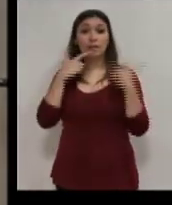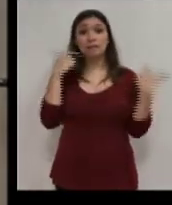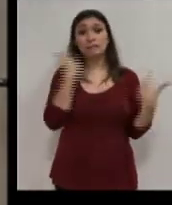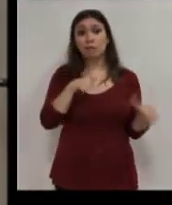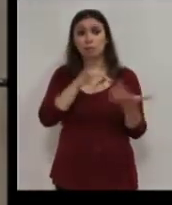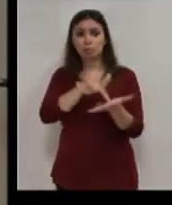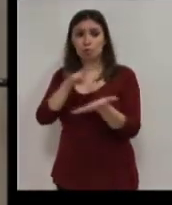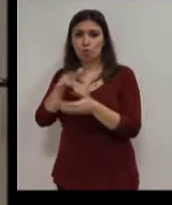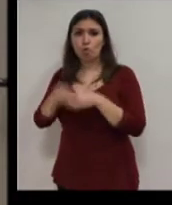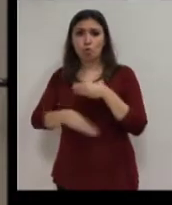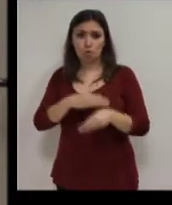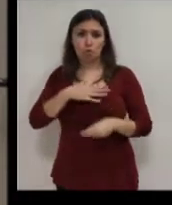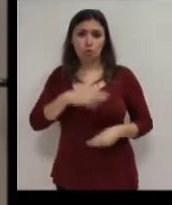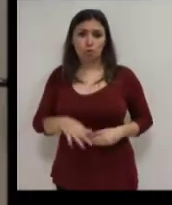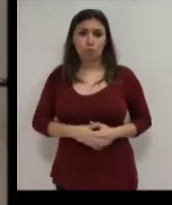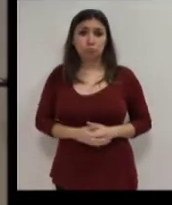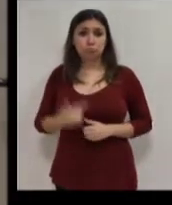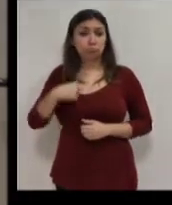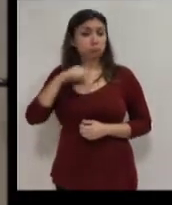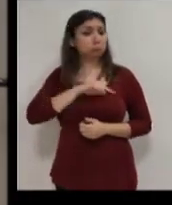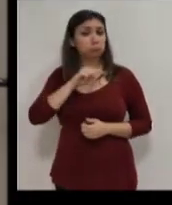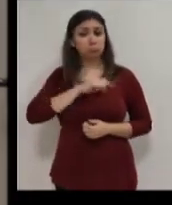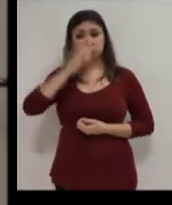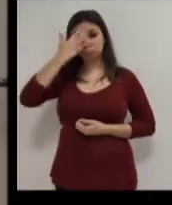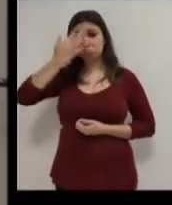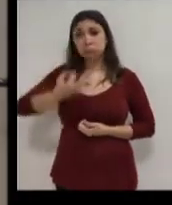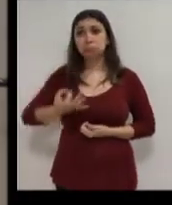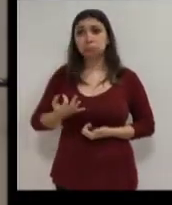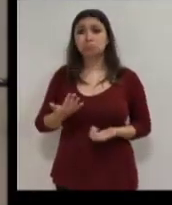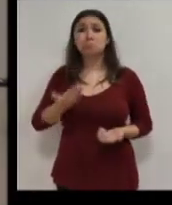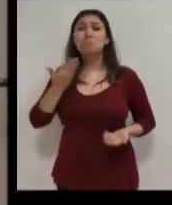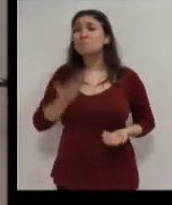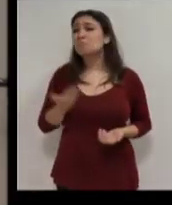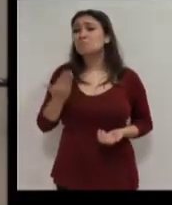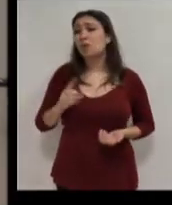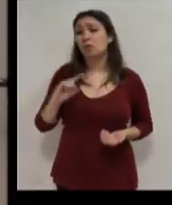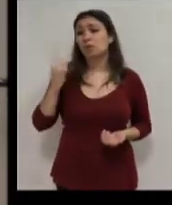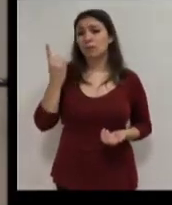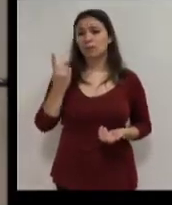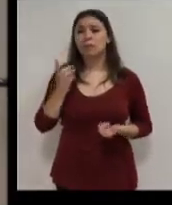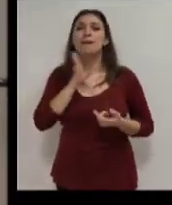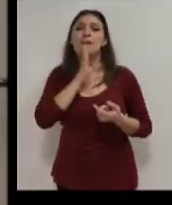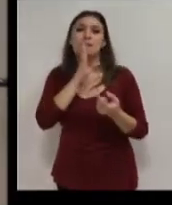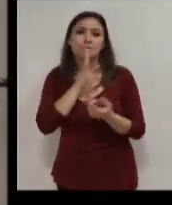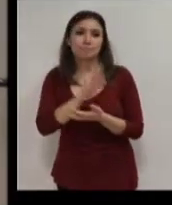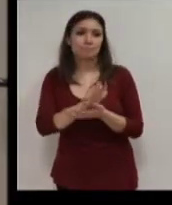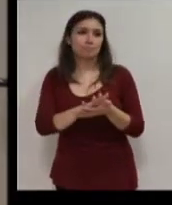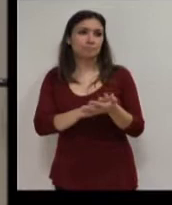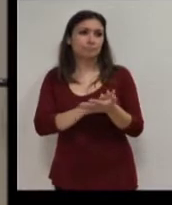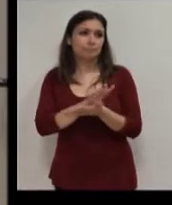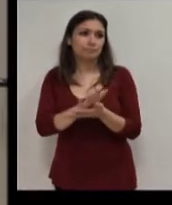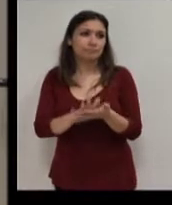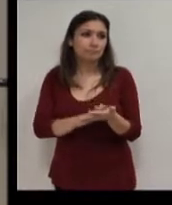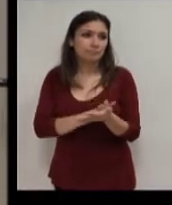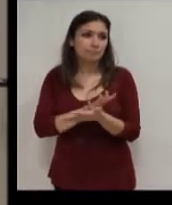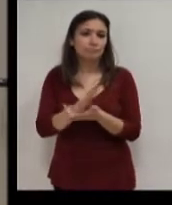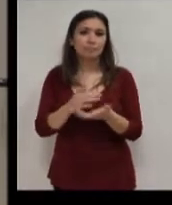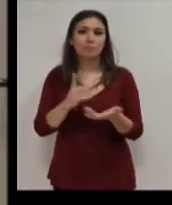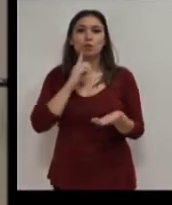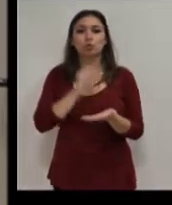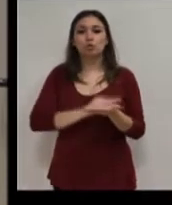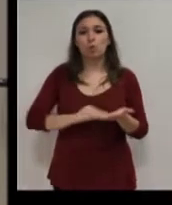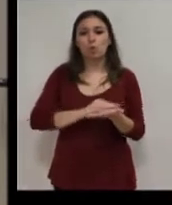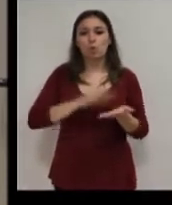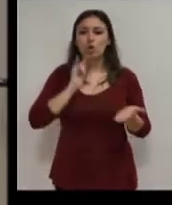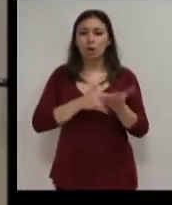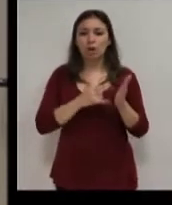experiencia en el sector que sea. Yo creo que sigue siendo muy importante, aparte de la cuestión,